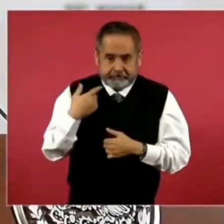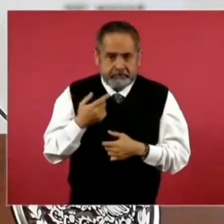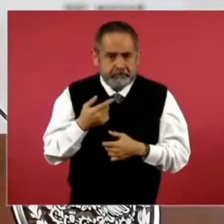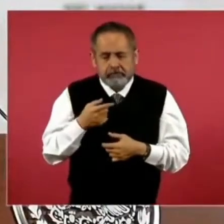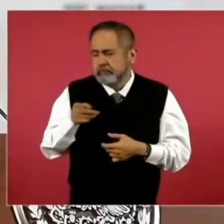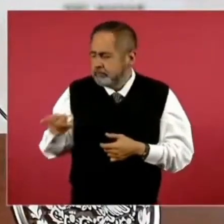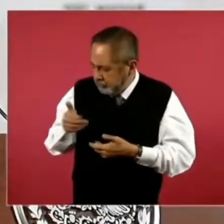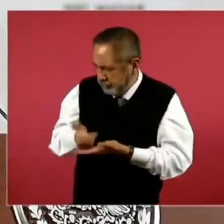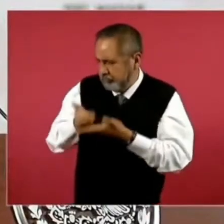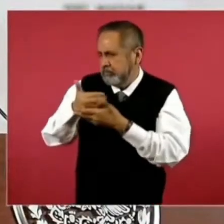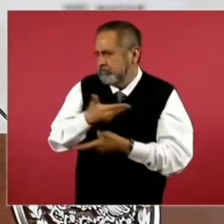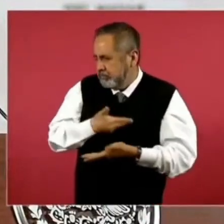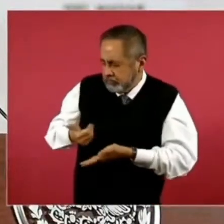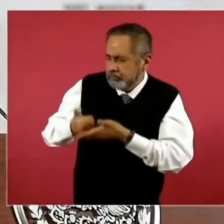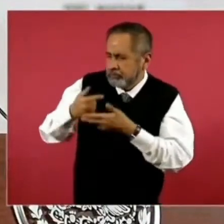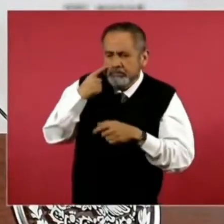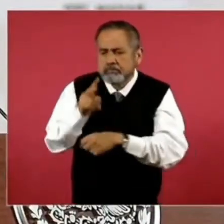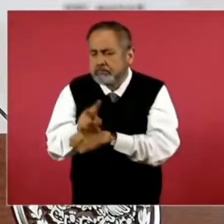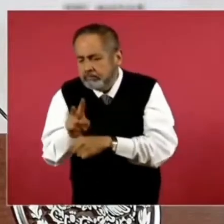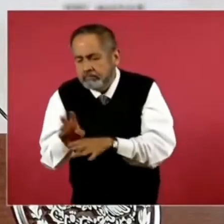ayudara